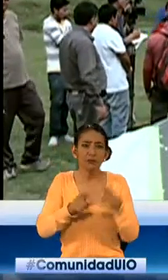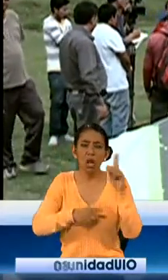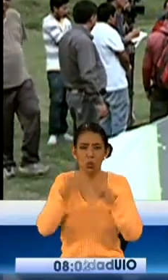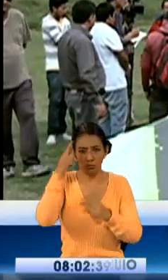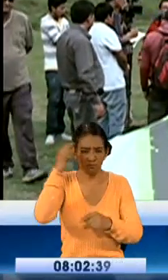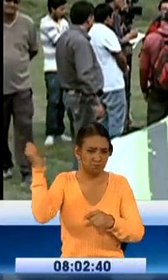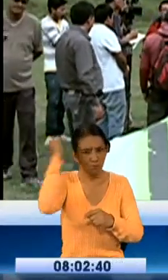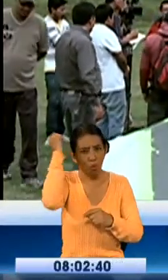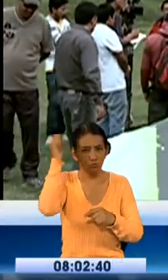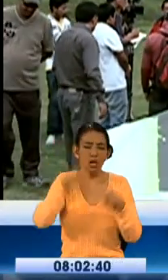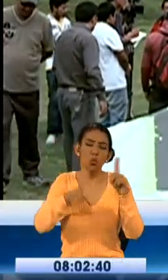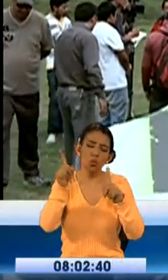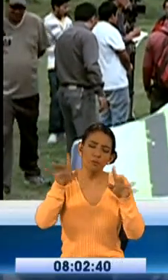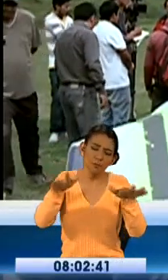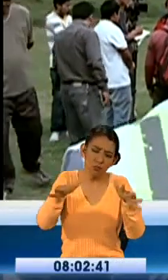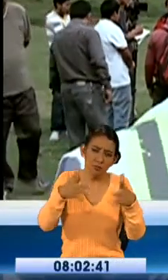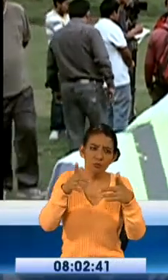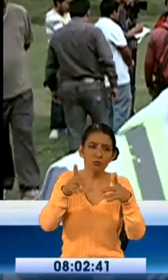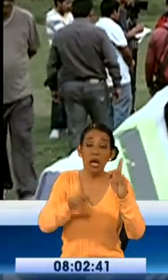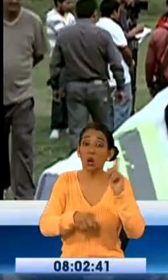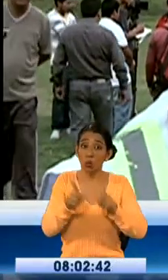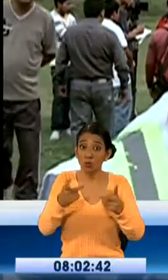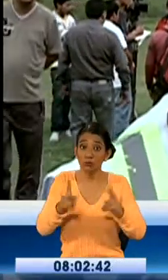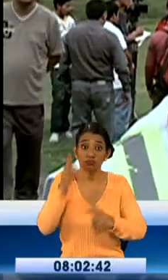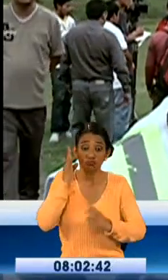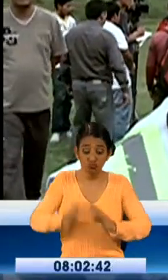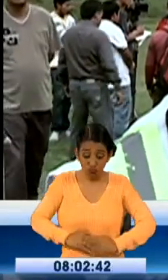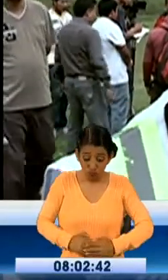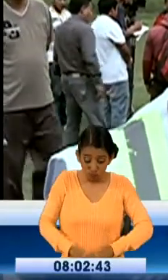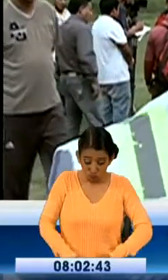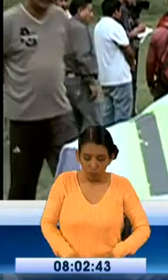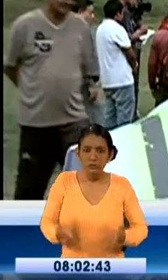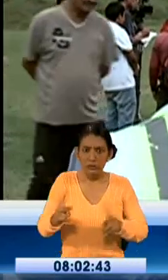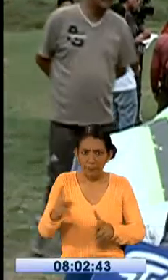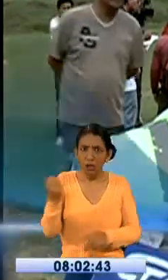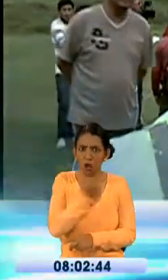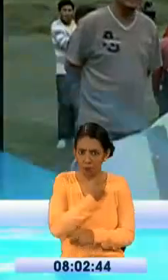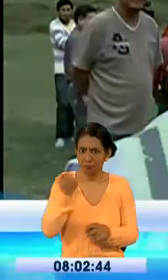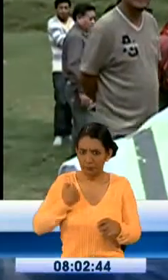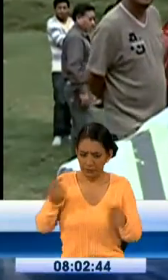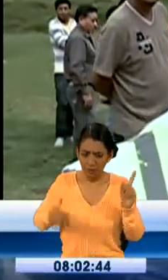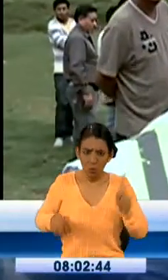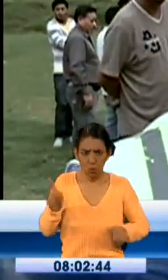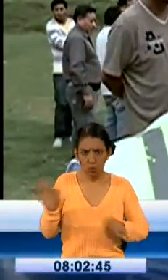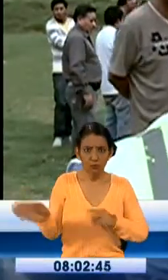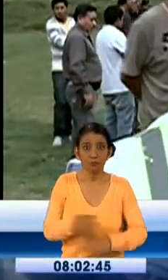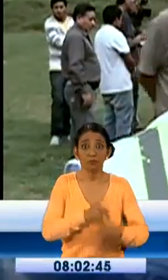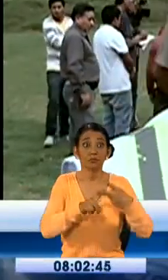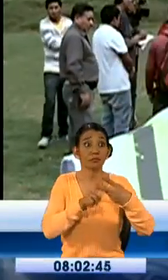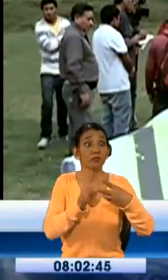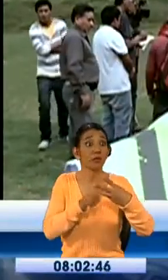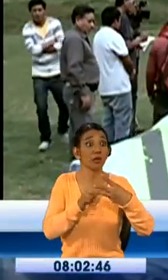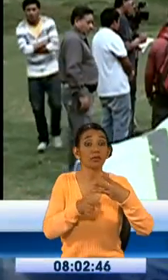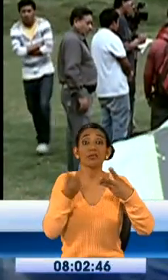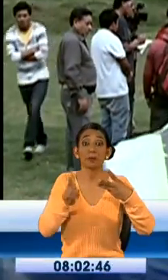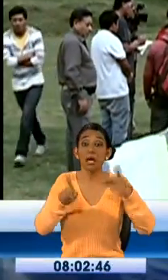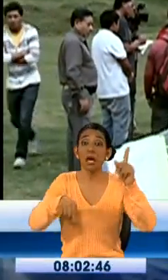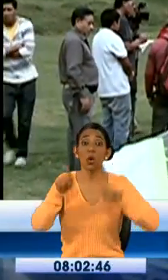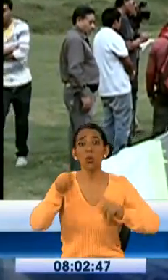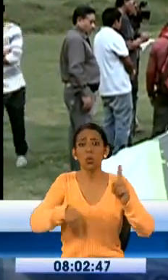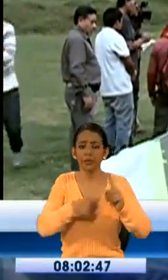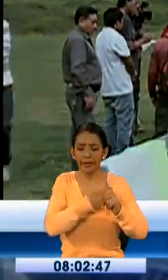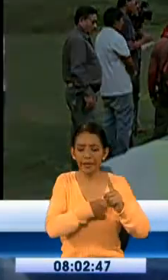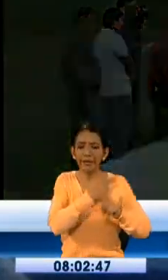craneoencefálicos moderados, hemos tenido inclusive pacientes gestantes con policontusiones. Además, hemos tenido pacientes que han presentado lesiones de